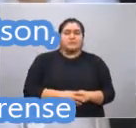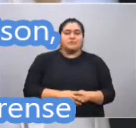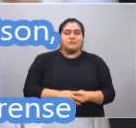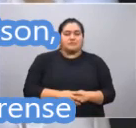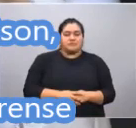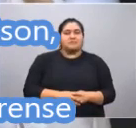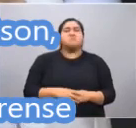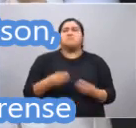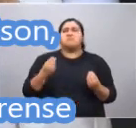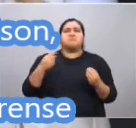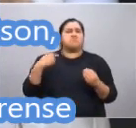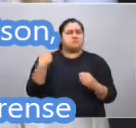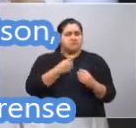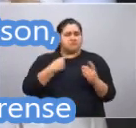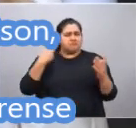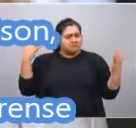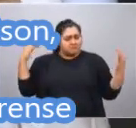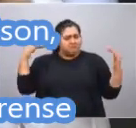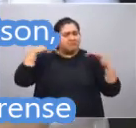una convocatoria